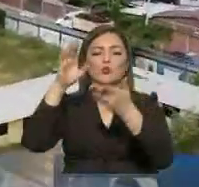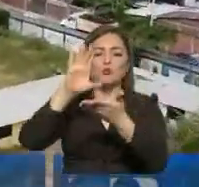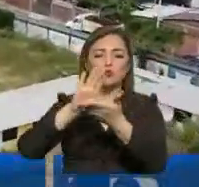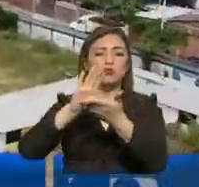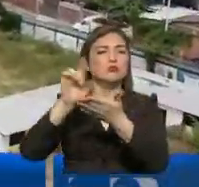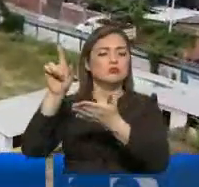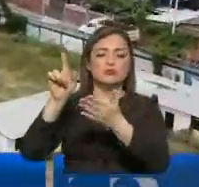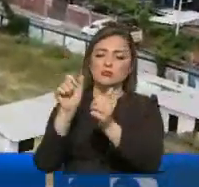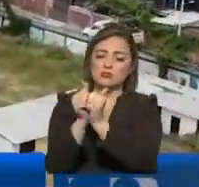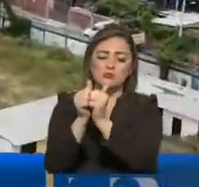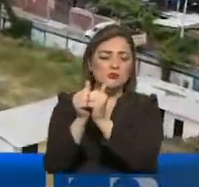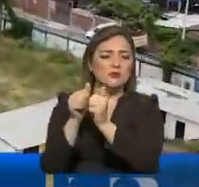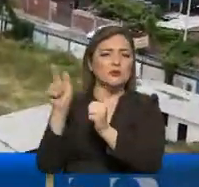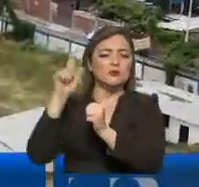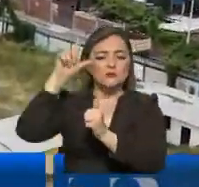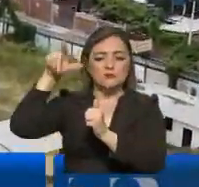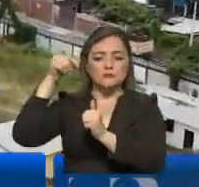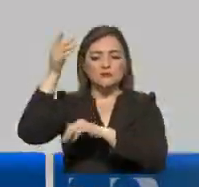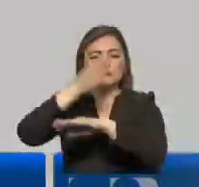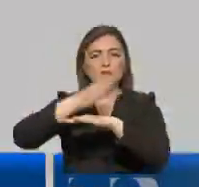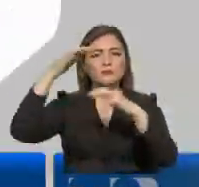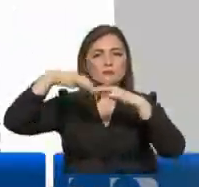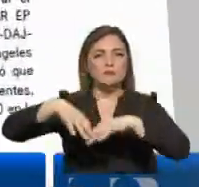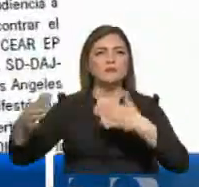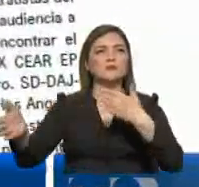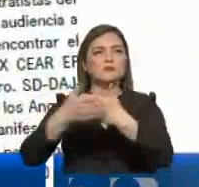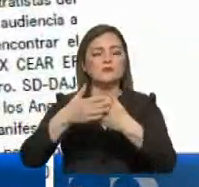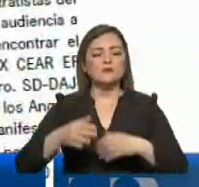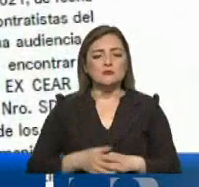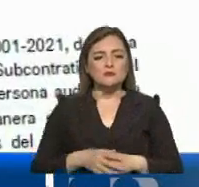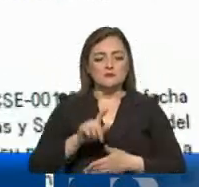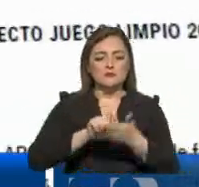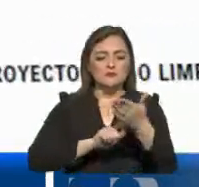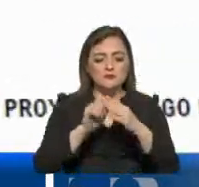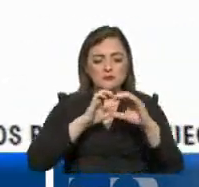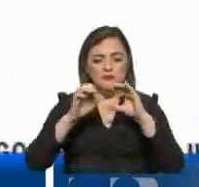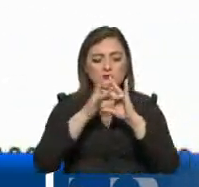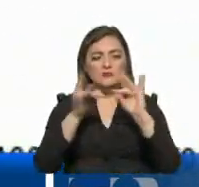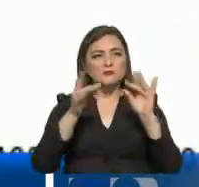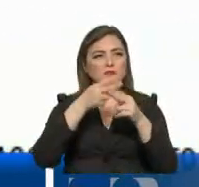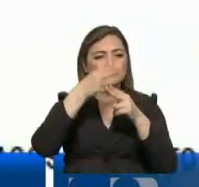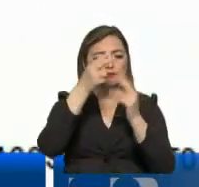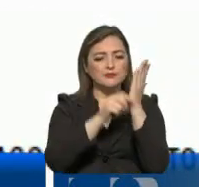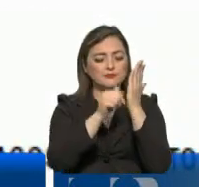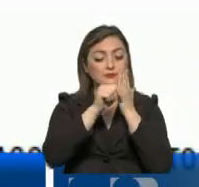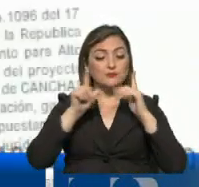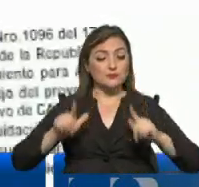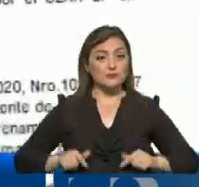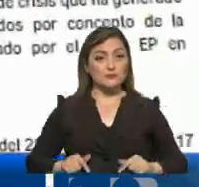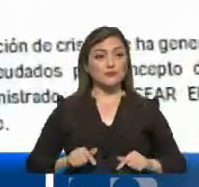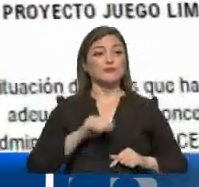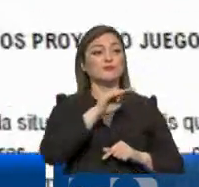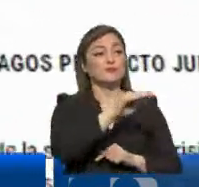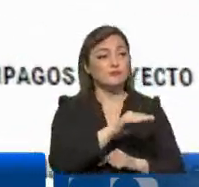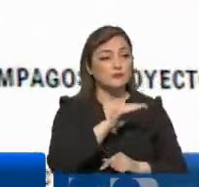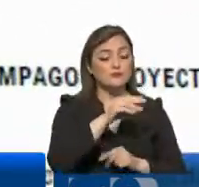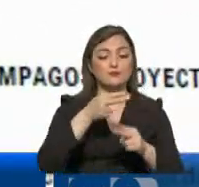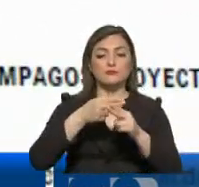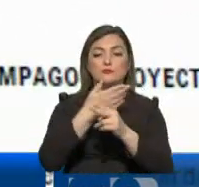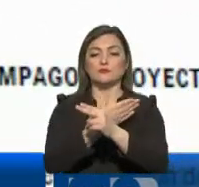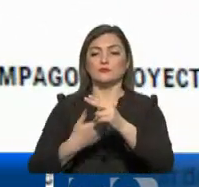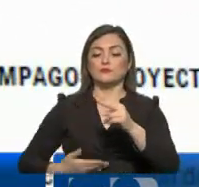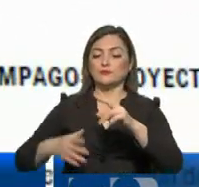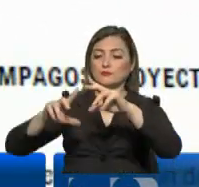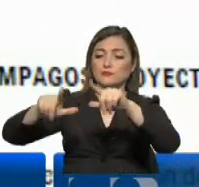alto rendimiento, liquidada en el gobierno anterior. Los contratistas enviaron comunicados a la ex ministra Andrea Sotomayor, al ex presidente